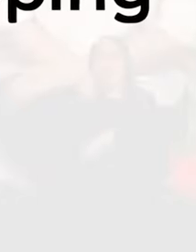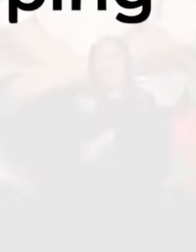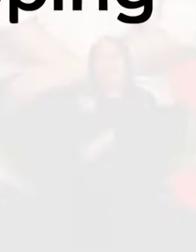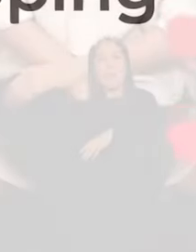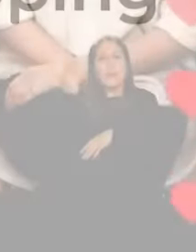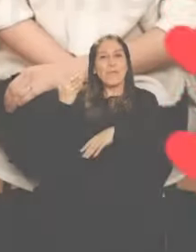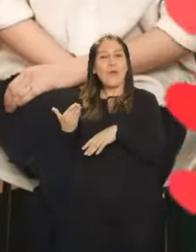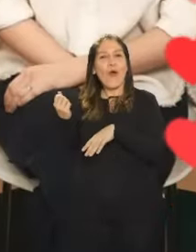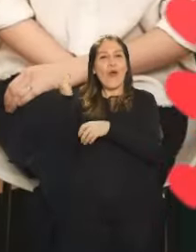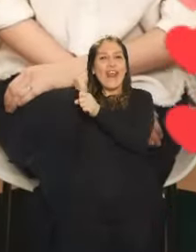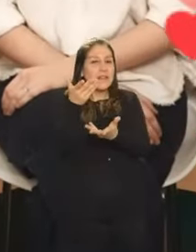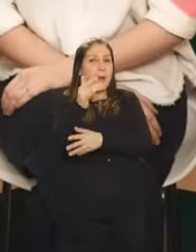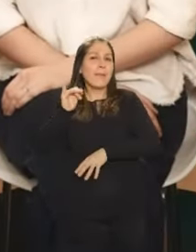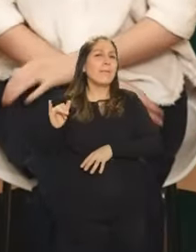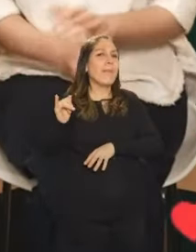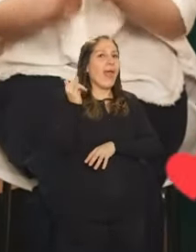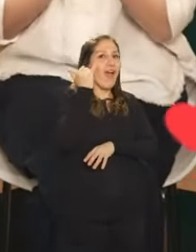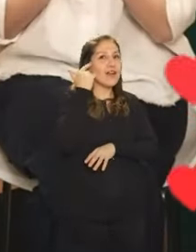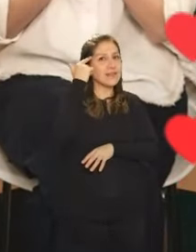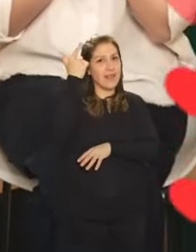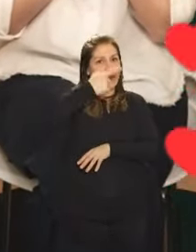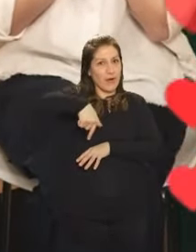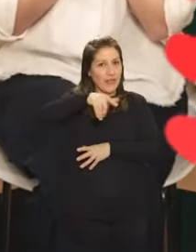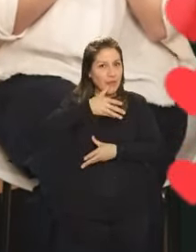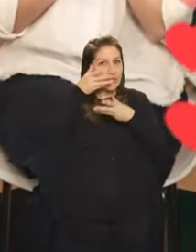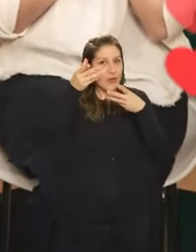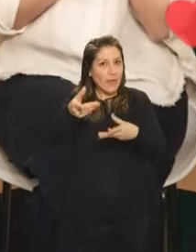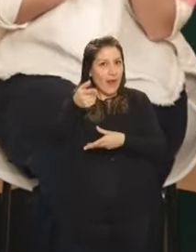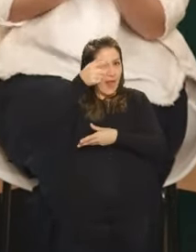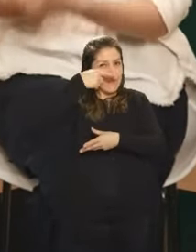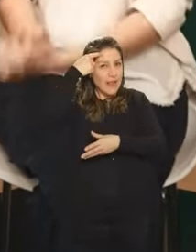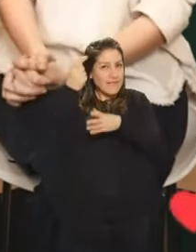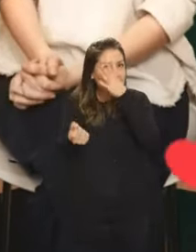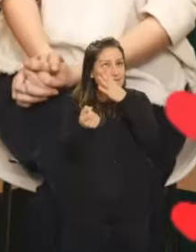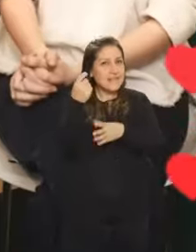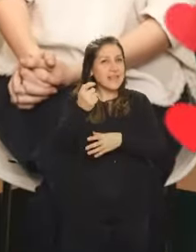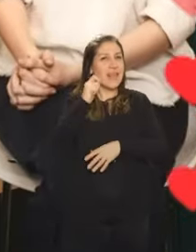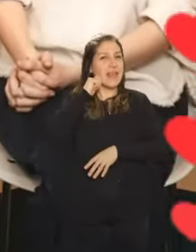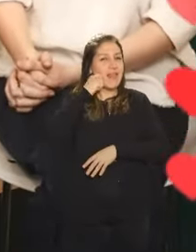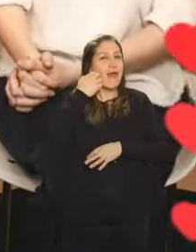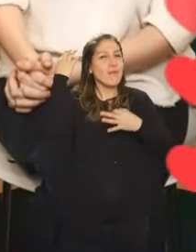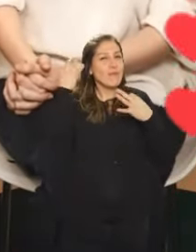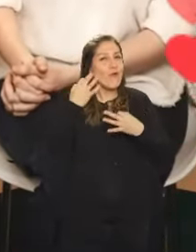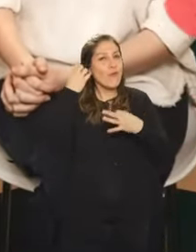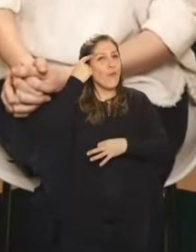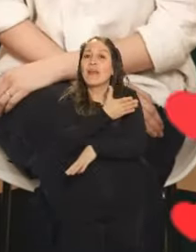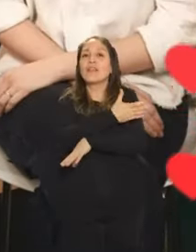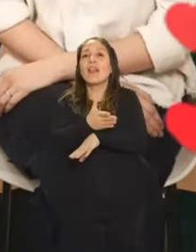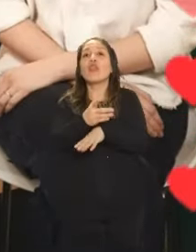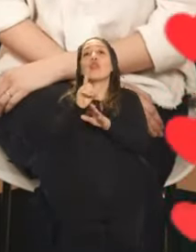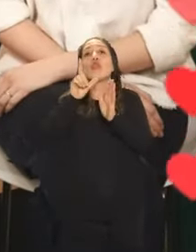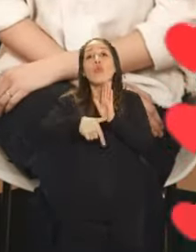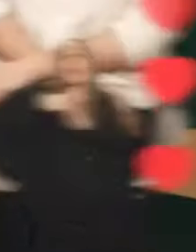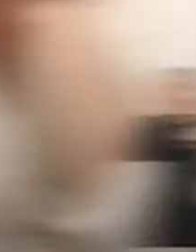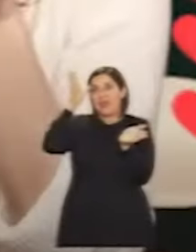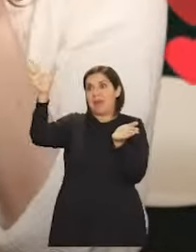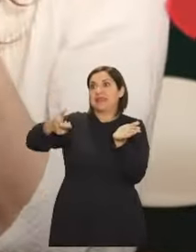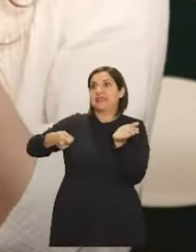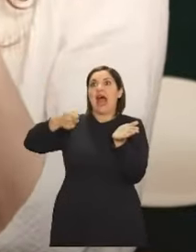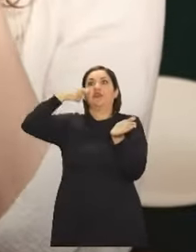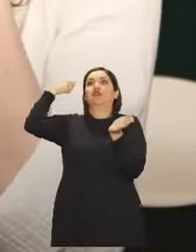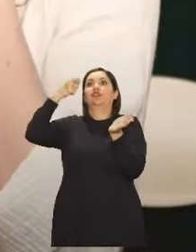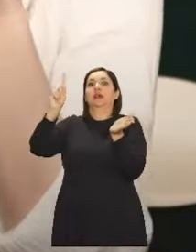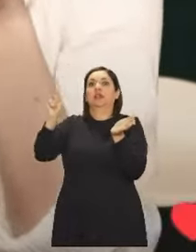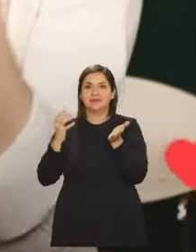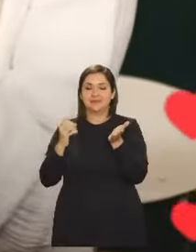hoy en este rato te vamos a ayudar a que se te ocurra una buena idea de un buen regalo para tu amigo o tu amiga Estoy acá con